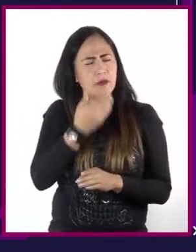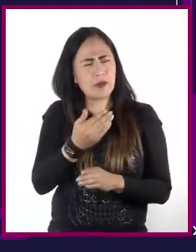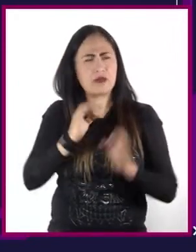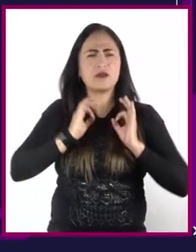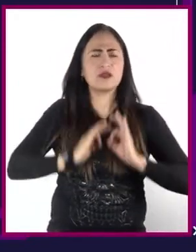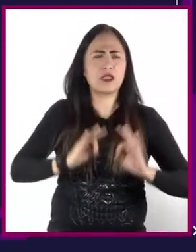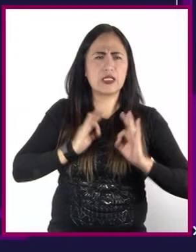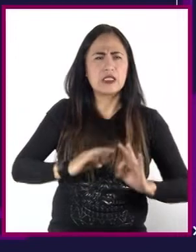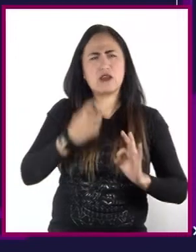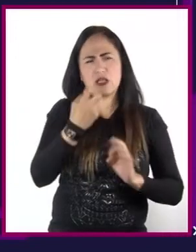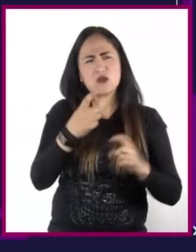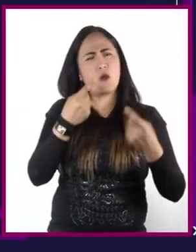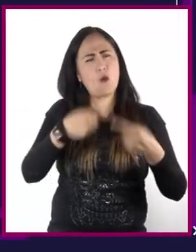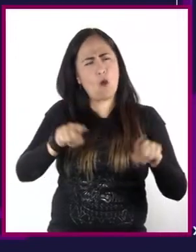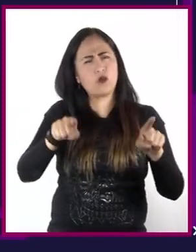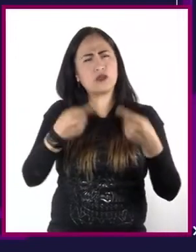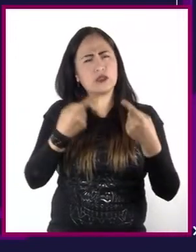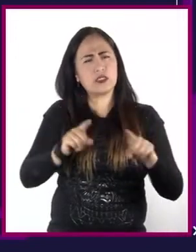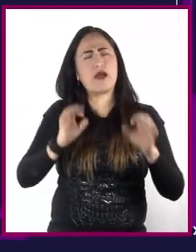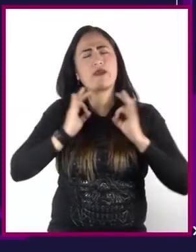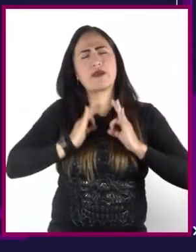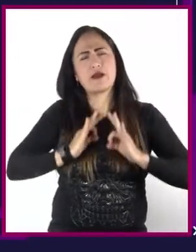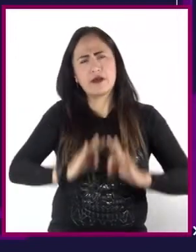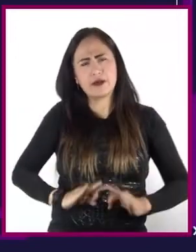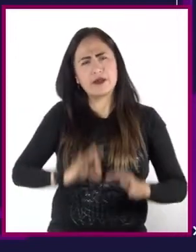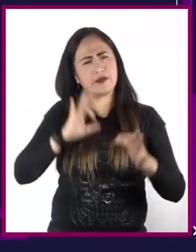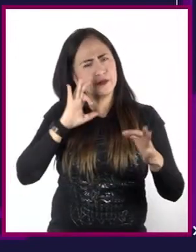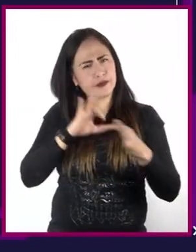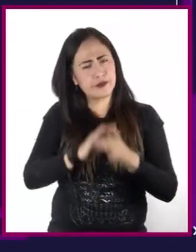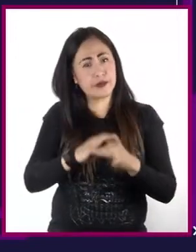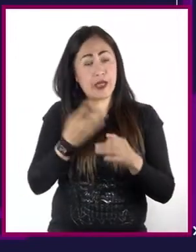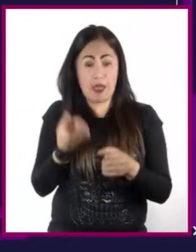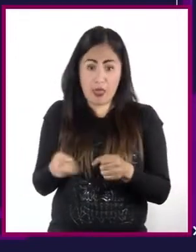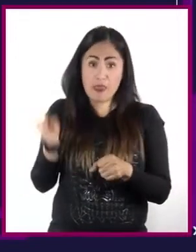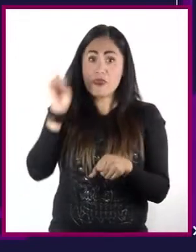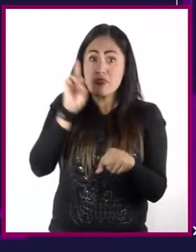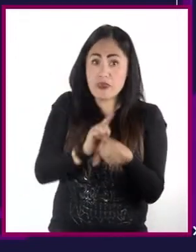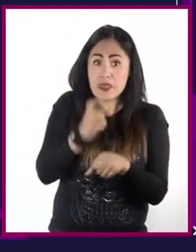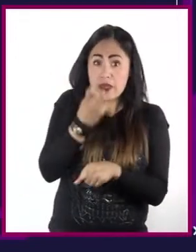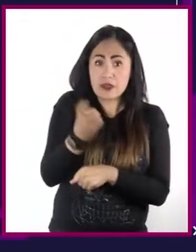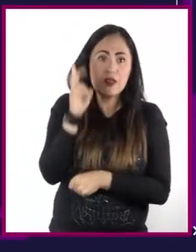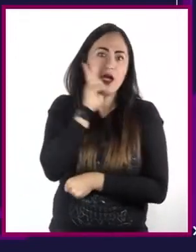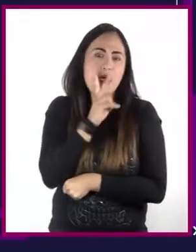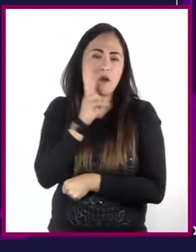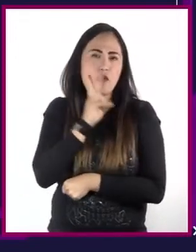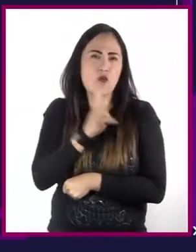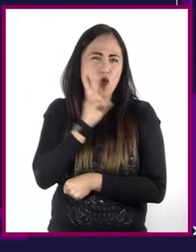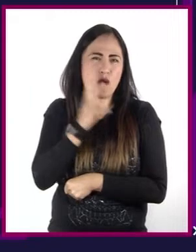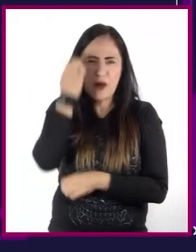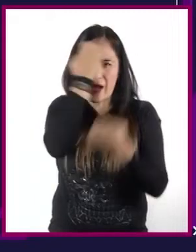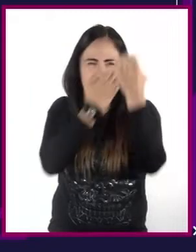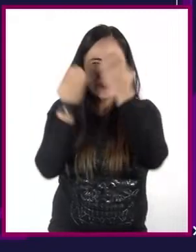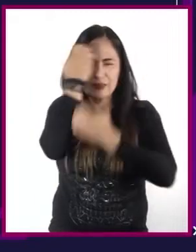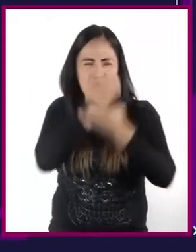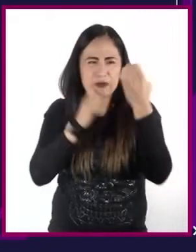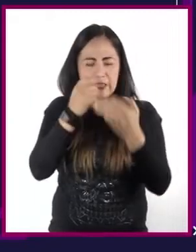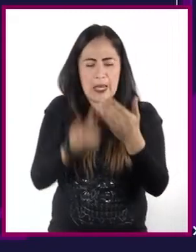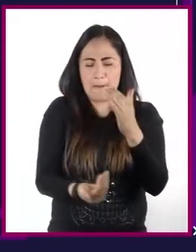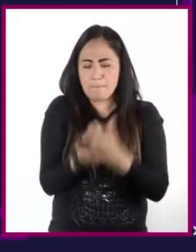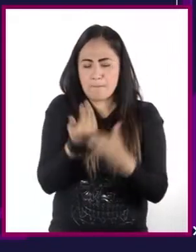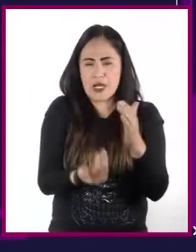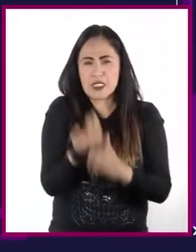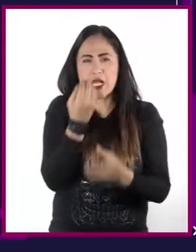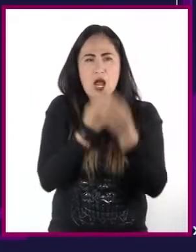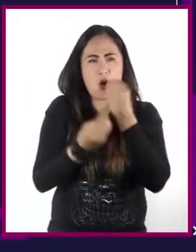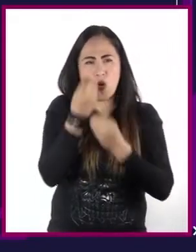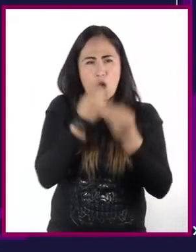música adecuada para ello. En el día de la prueba, 4. Haber ingerido alimentos ligeros. Procuren no